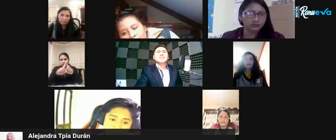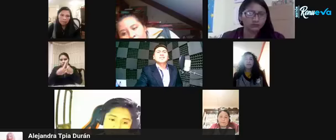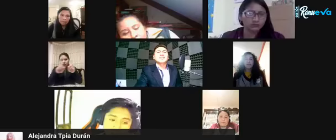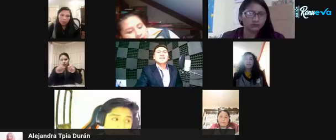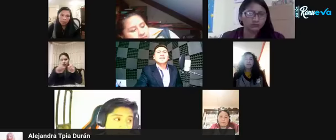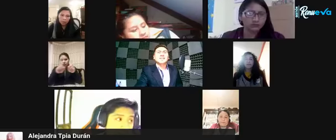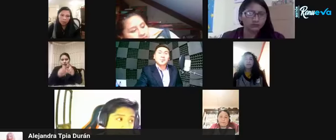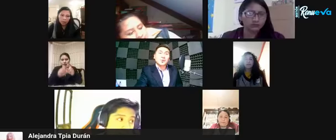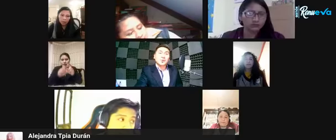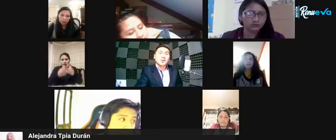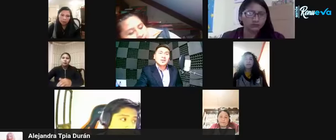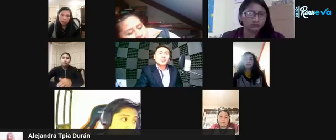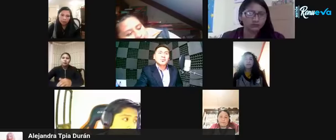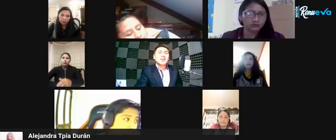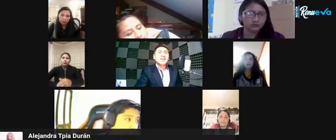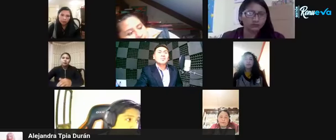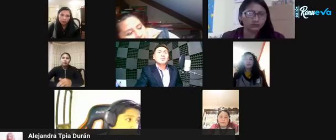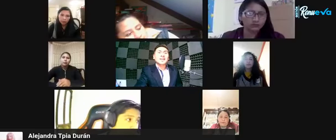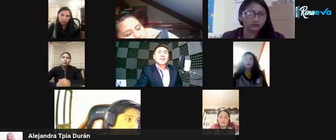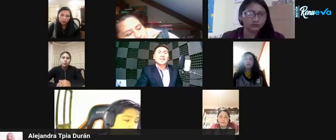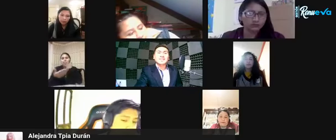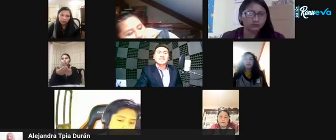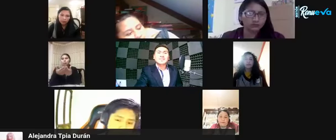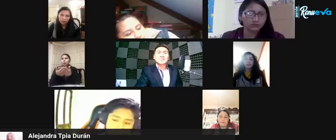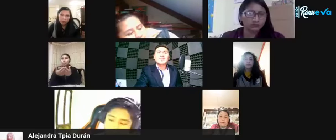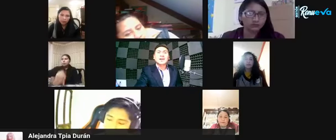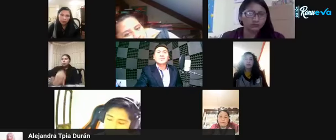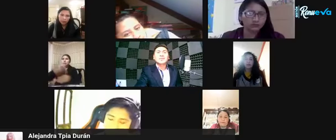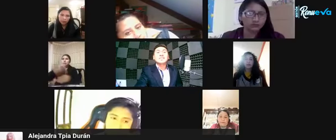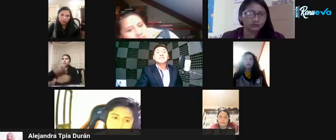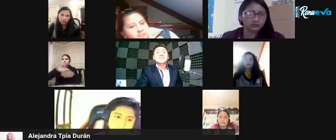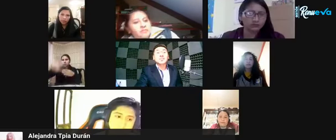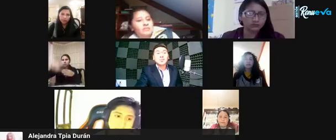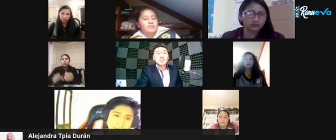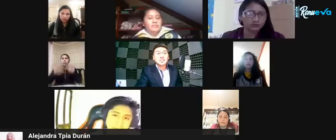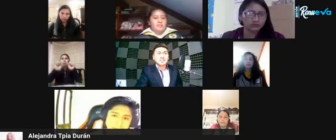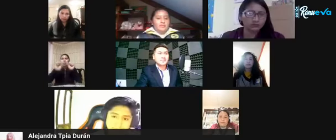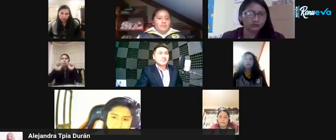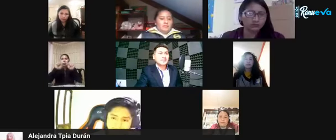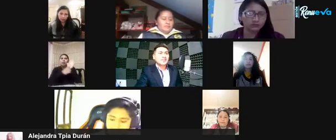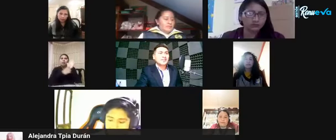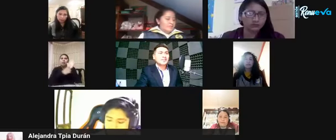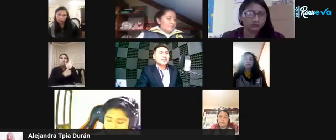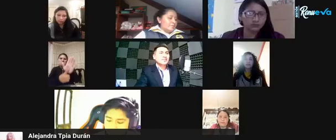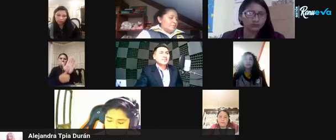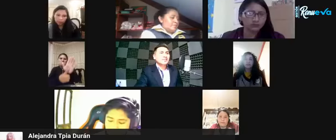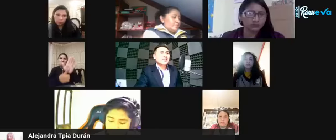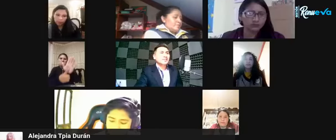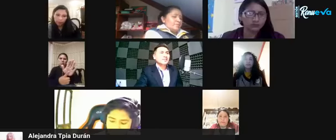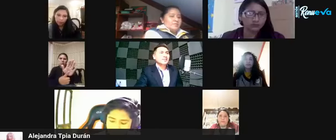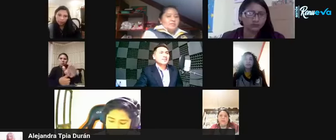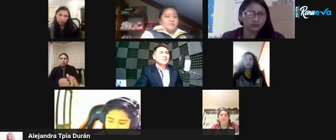noches, licenciada Rebollo, ¿podría mostrar ejercicios para una sifosis?